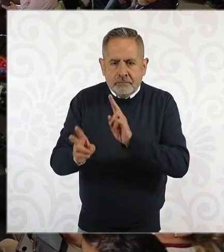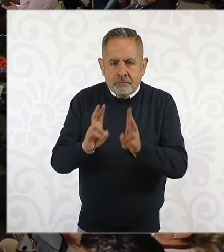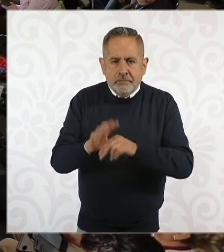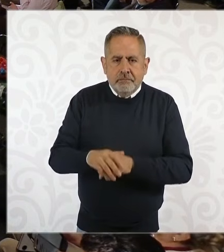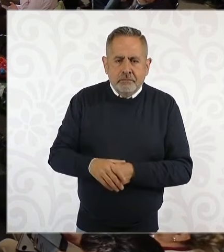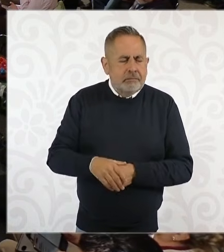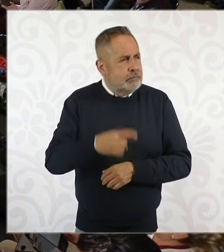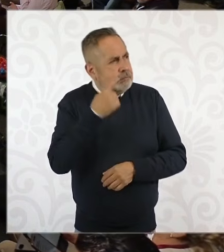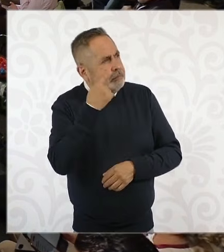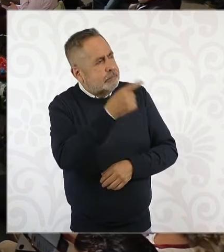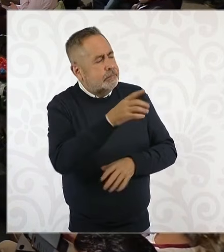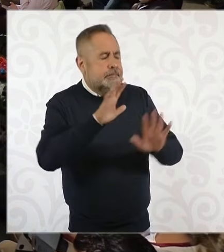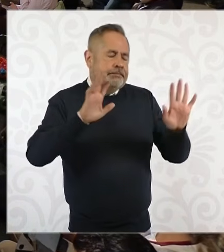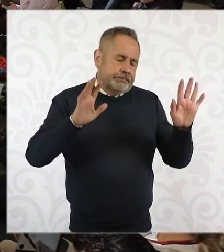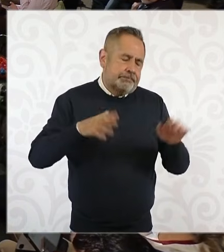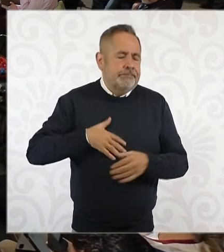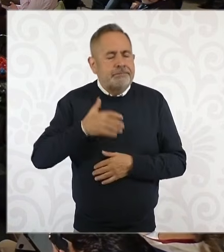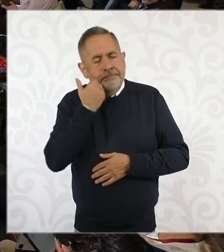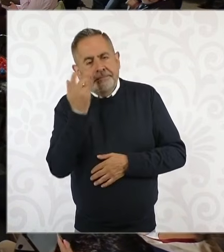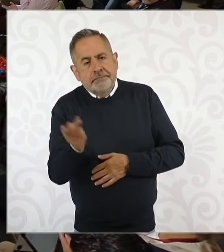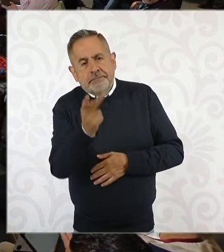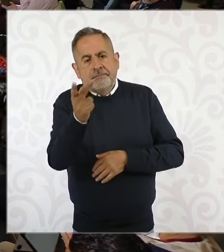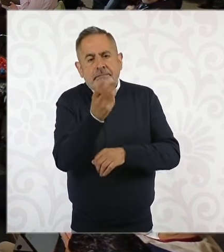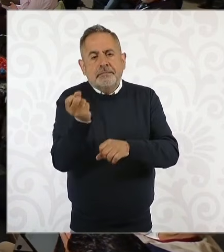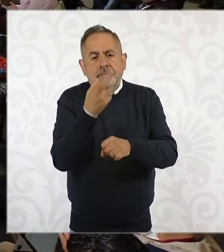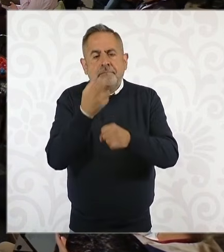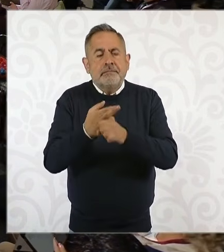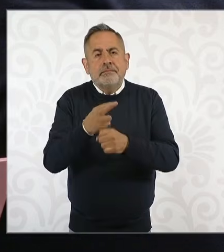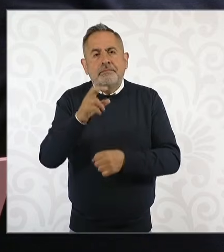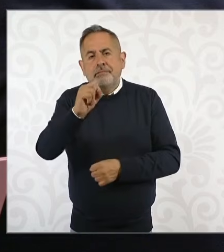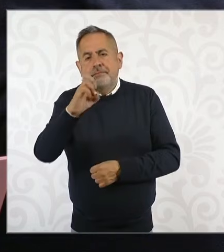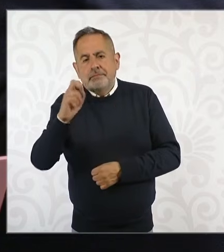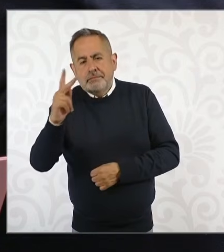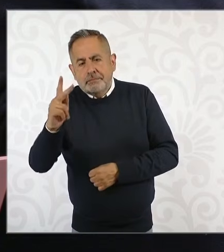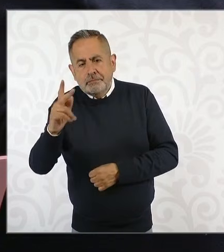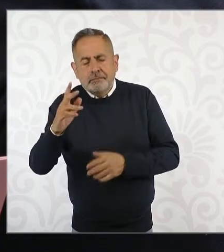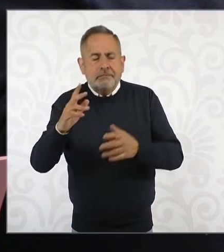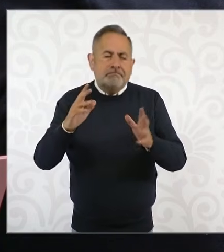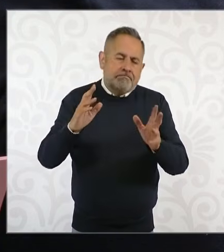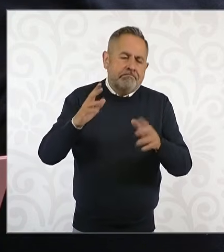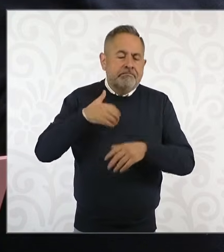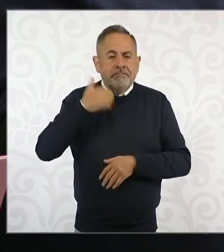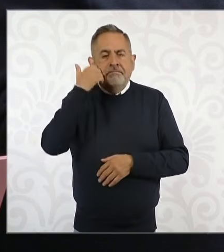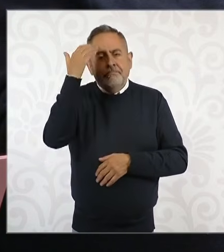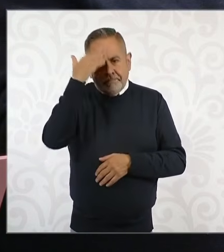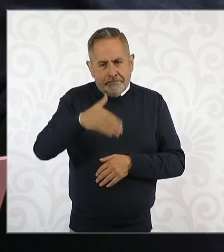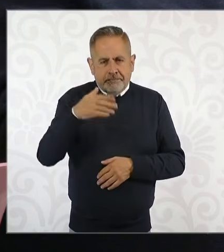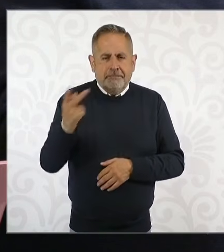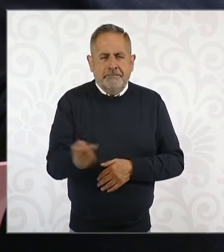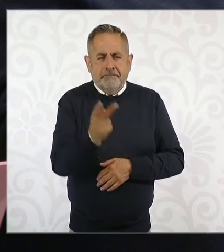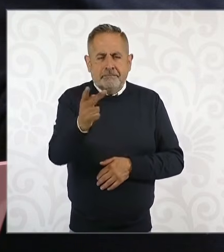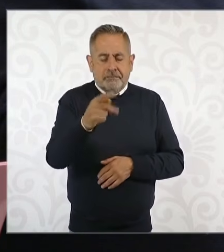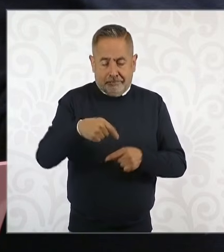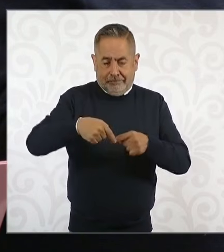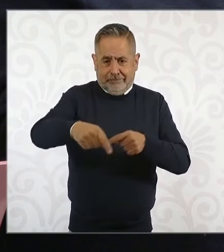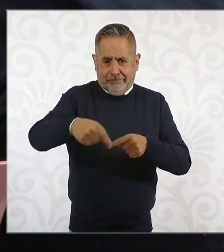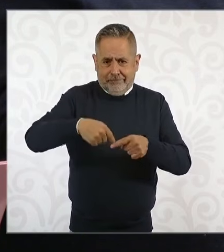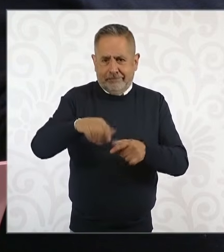su sí. gente. Bueno, yo quería preguntarle si tendrán información. Sabemos que está por terminar este ciclo